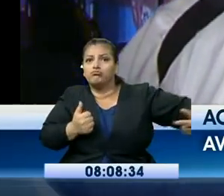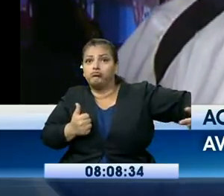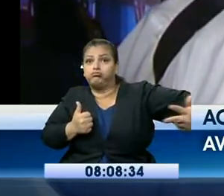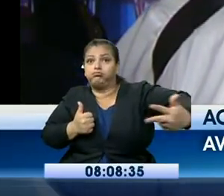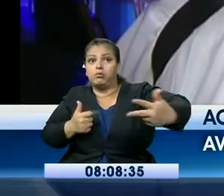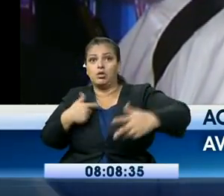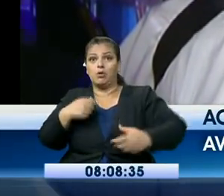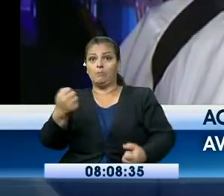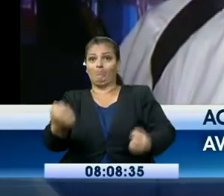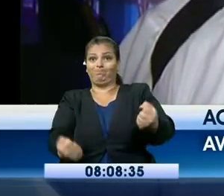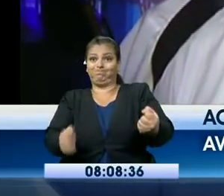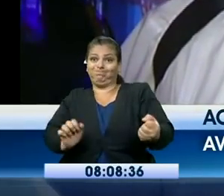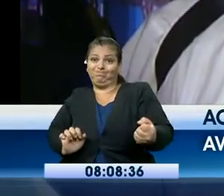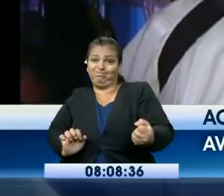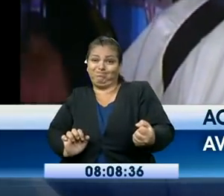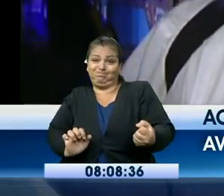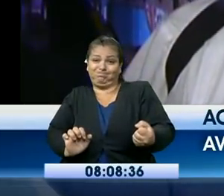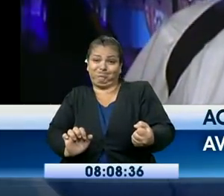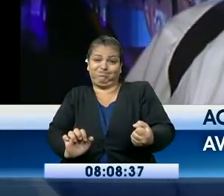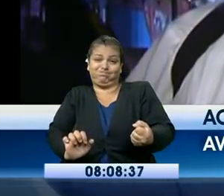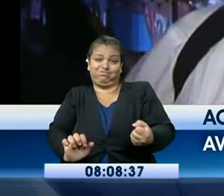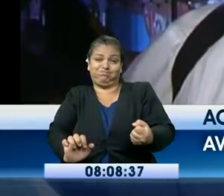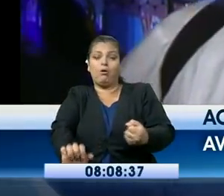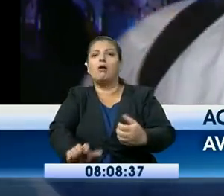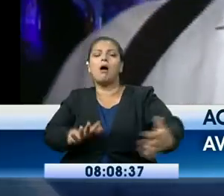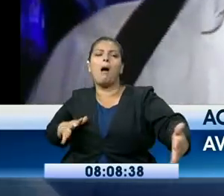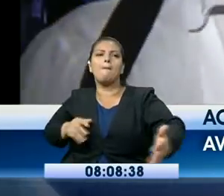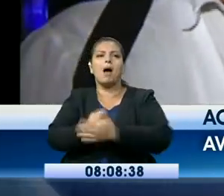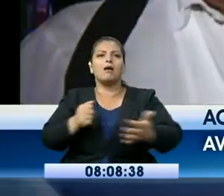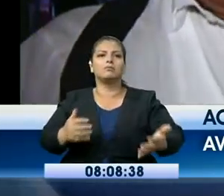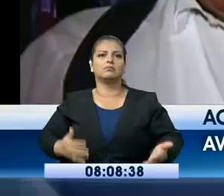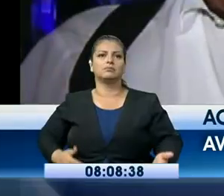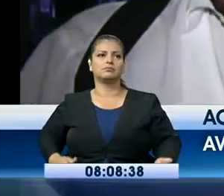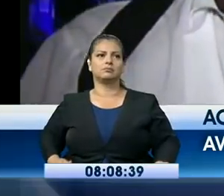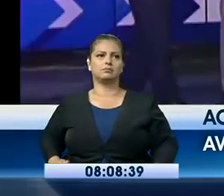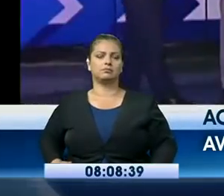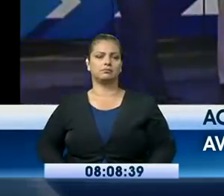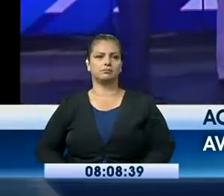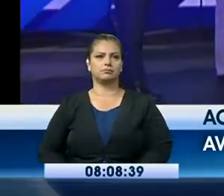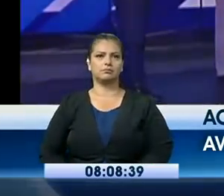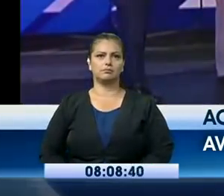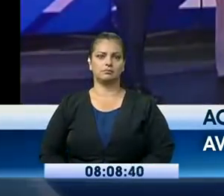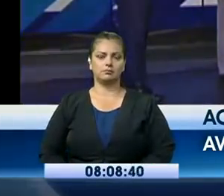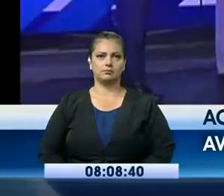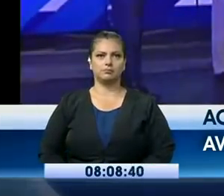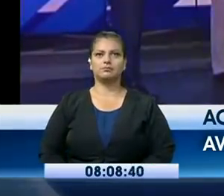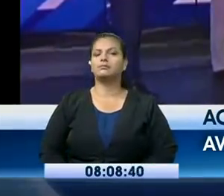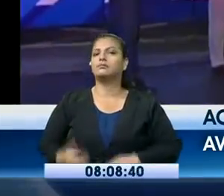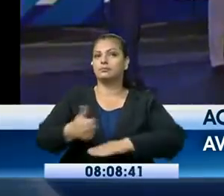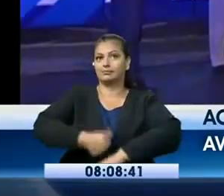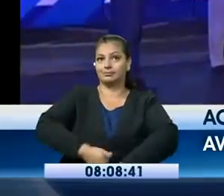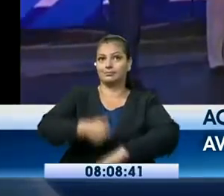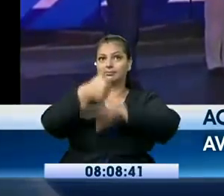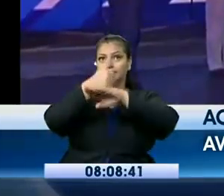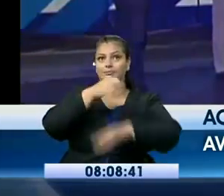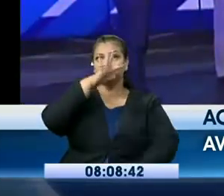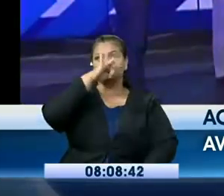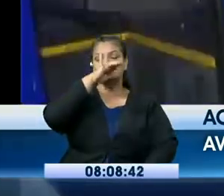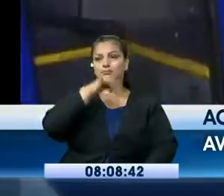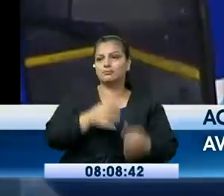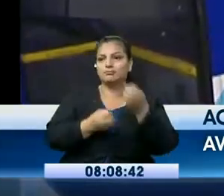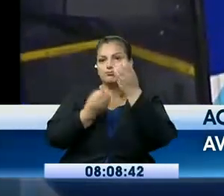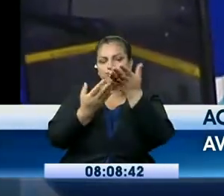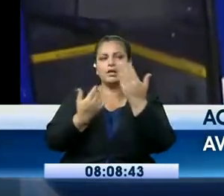ofrenda porque si no hubiese frenado no estuviera aquí aseguran las autoridades que no se registraron heridos